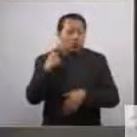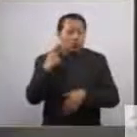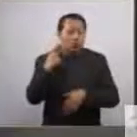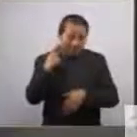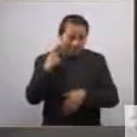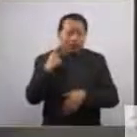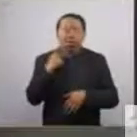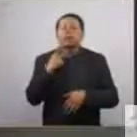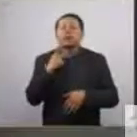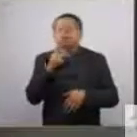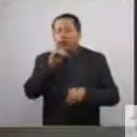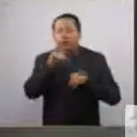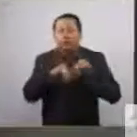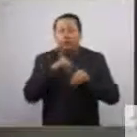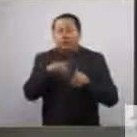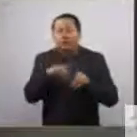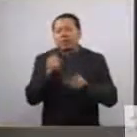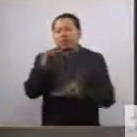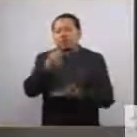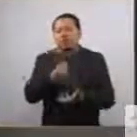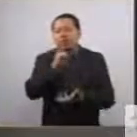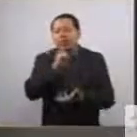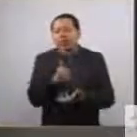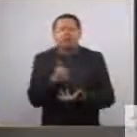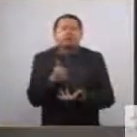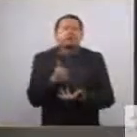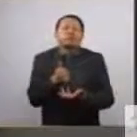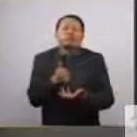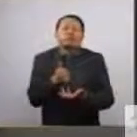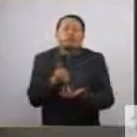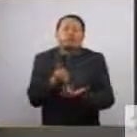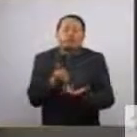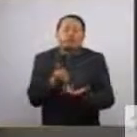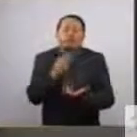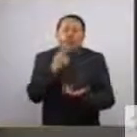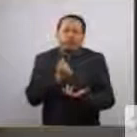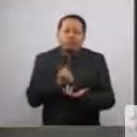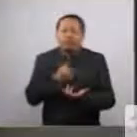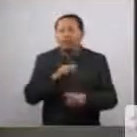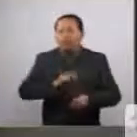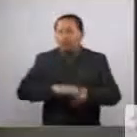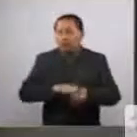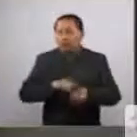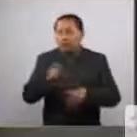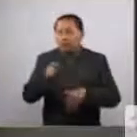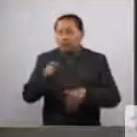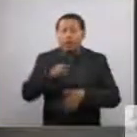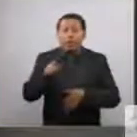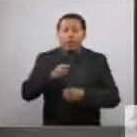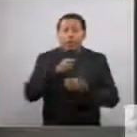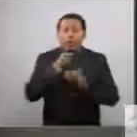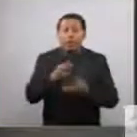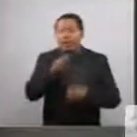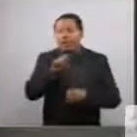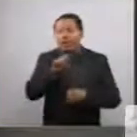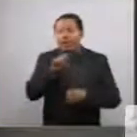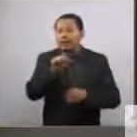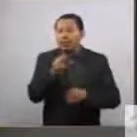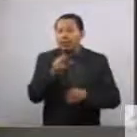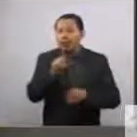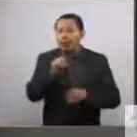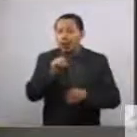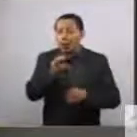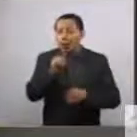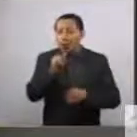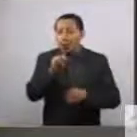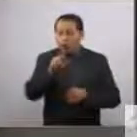presupuesto es mera demagogia. Por ello, yo propongo que hagamos caso al poema de Nezahualcóyotl y no vengamos a vivir